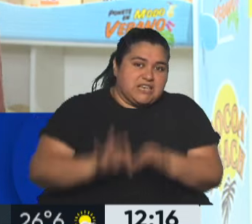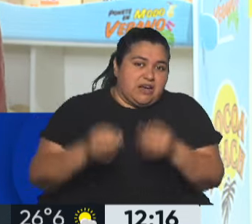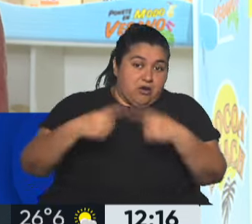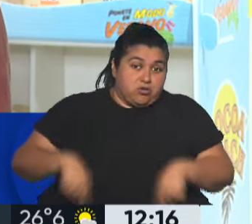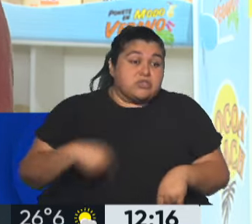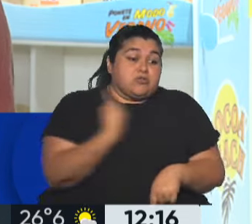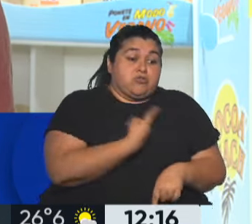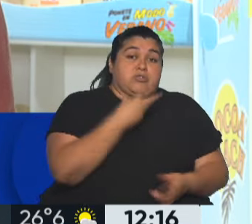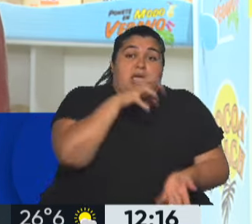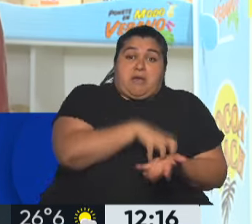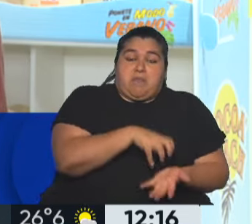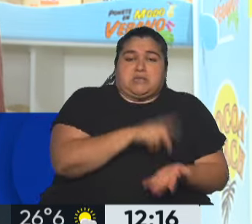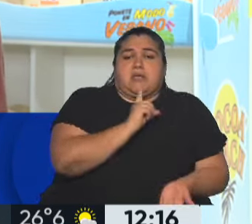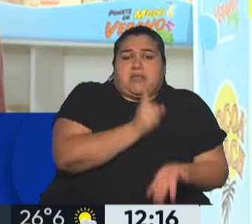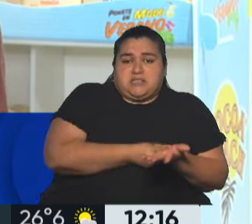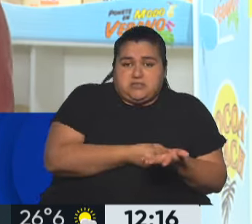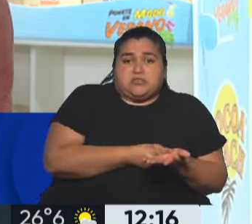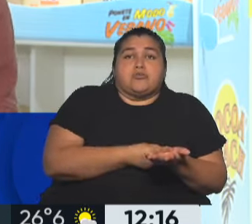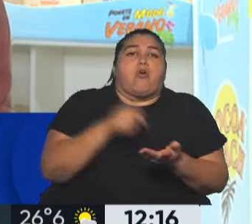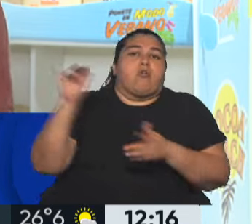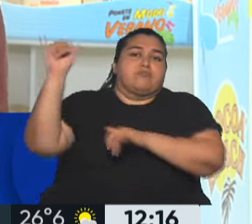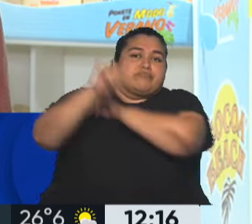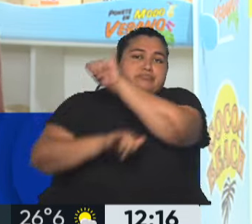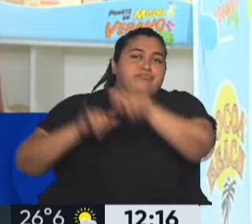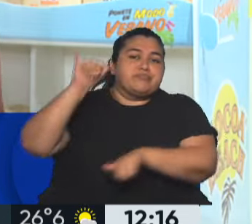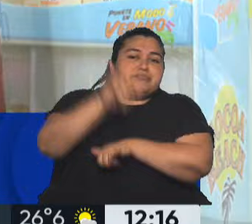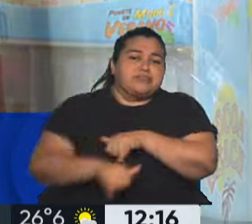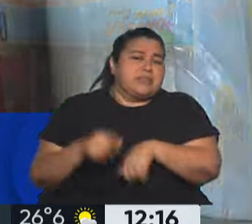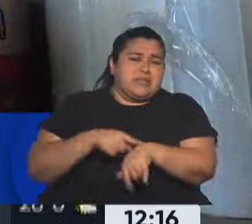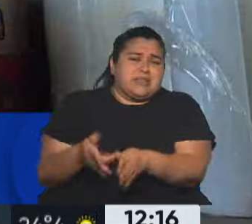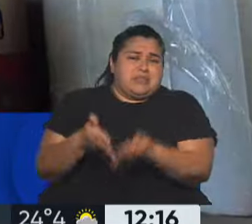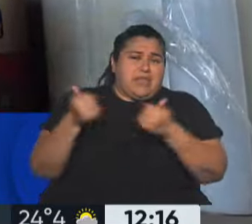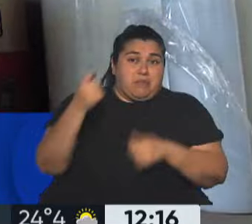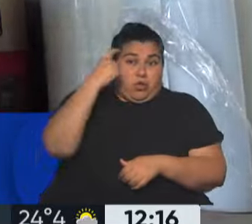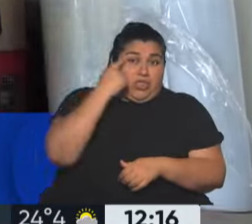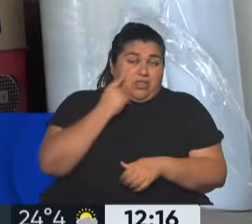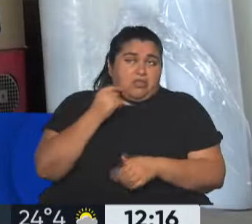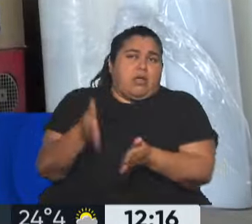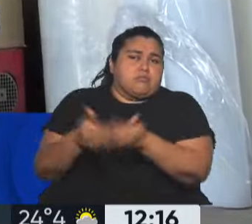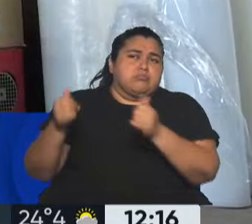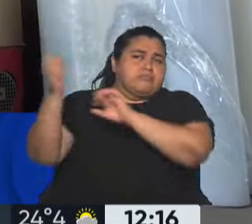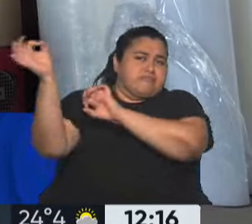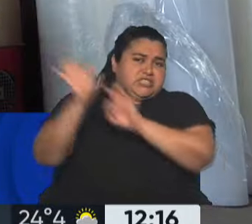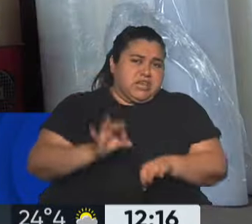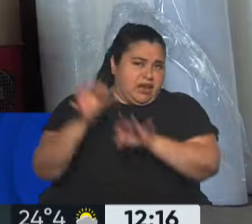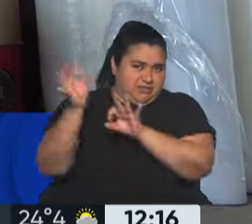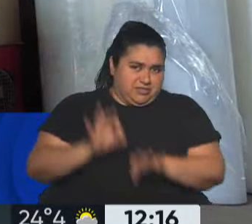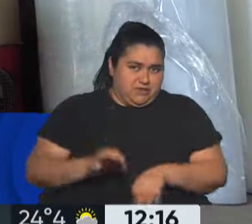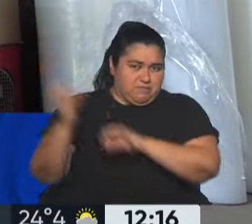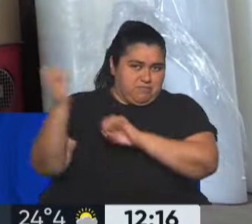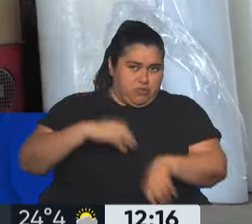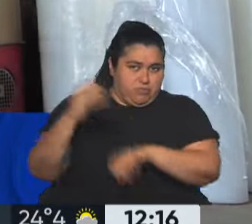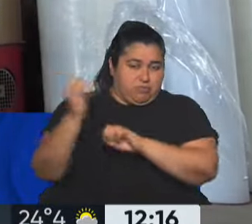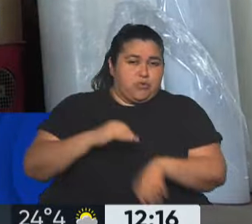empresa decidió realizar cargas aéreas, en la cual en menos de 10 días ya lo tenemos aquí en planta. Para nosotros,